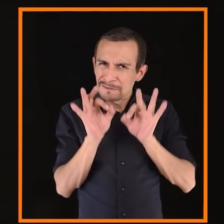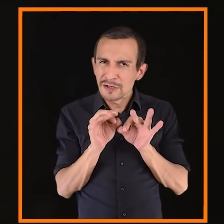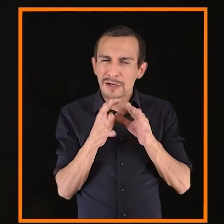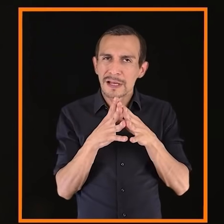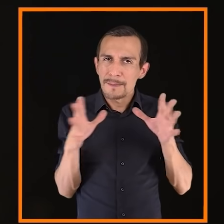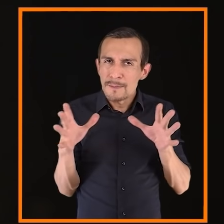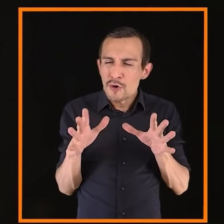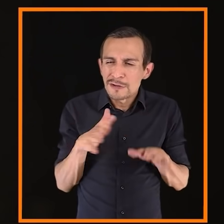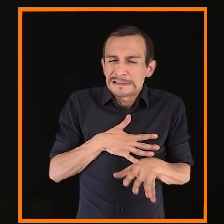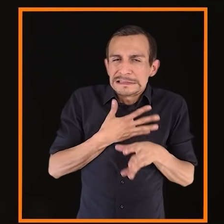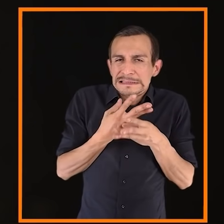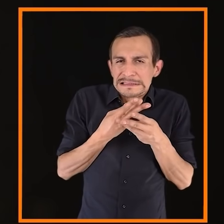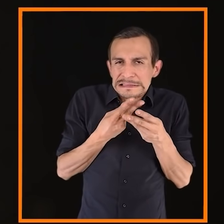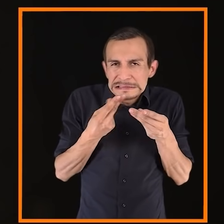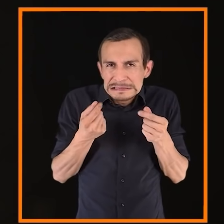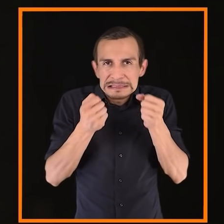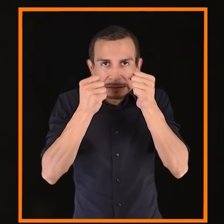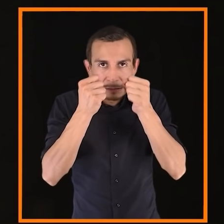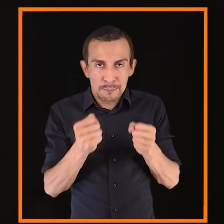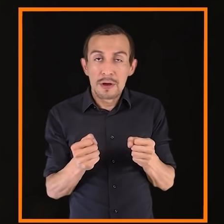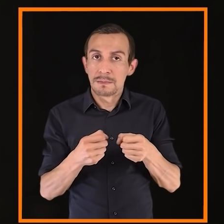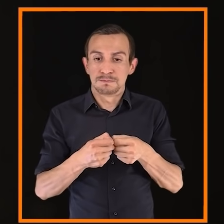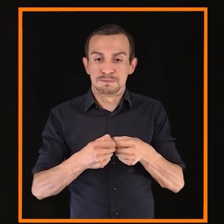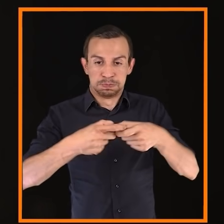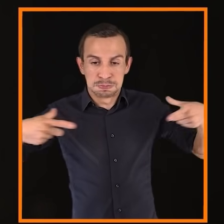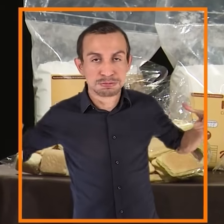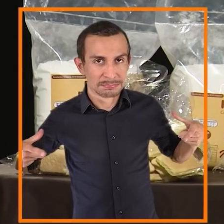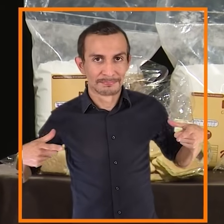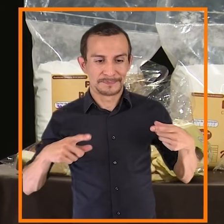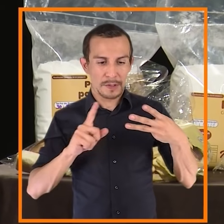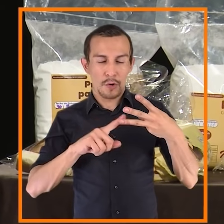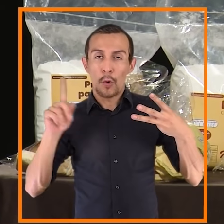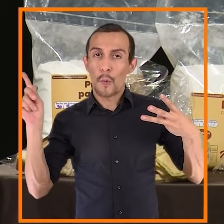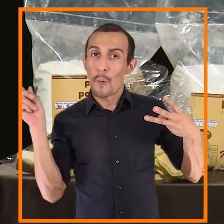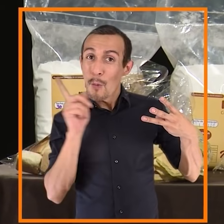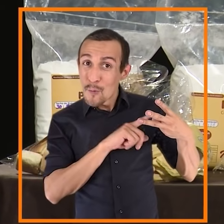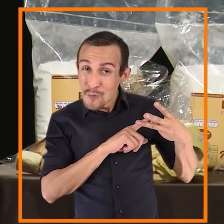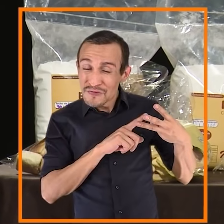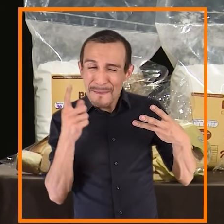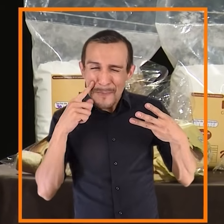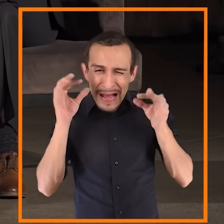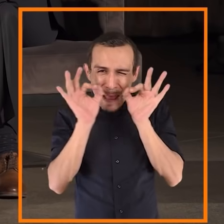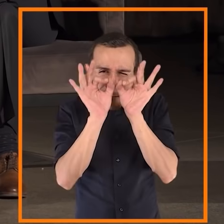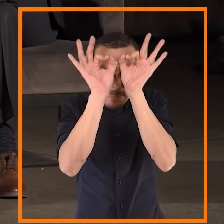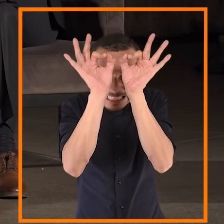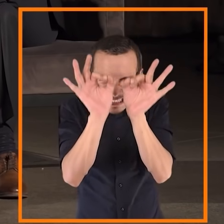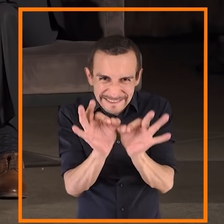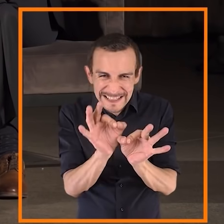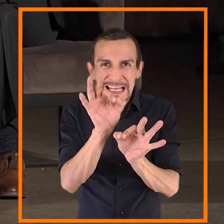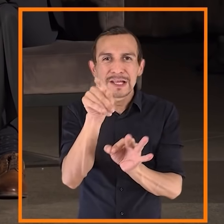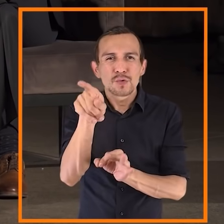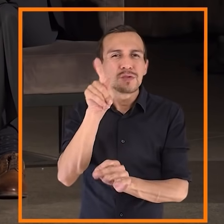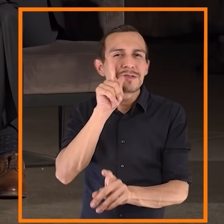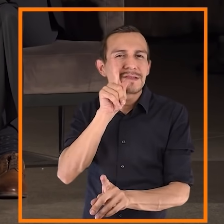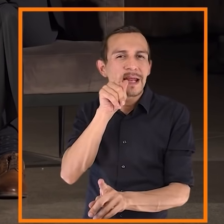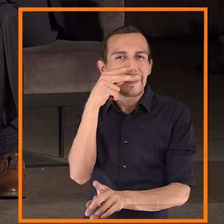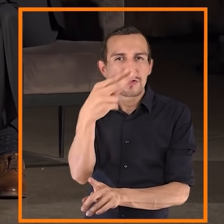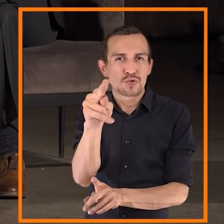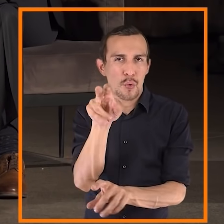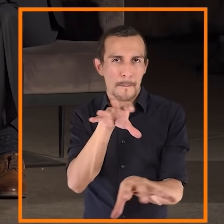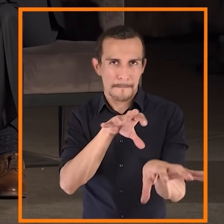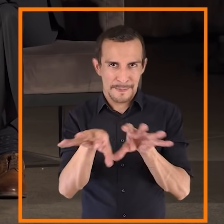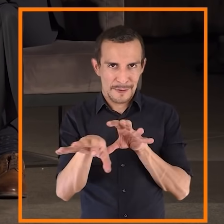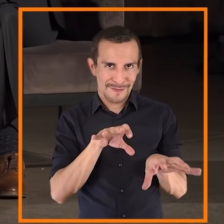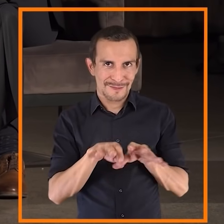específico que es muy susceptible de que pueda ser expandido. Y por último, la especificidad que tienes de